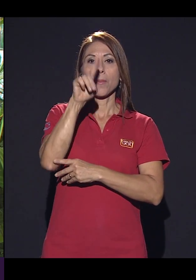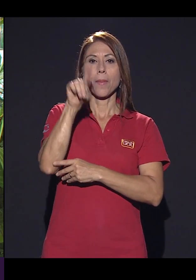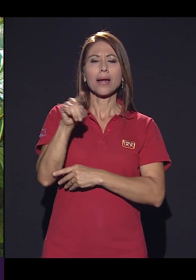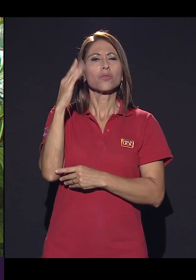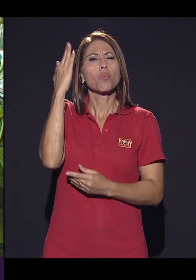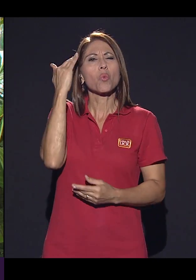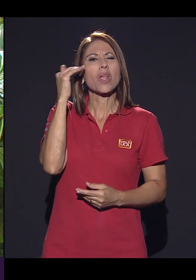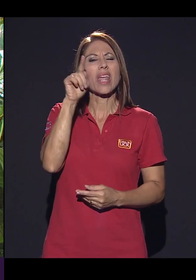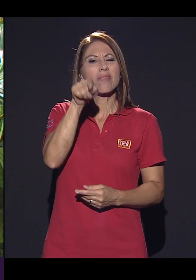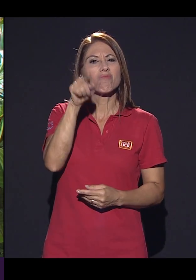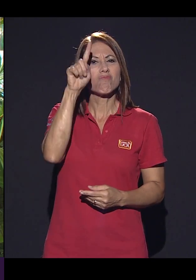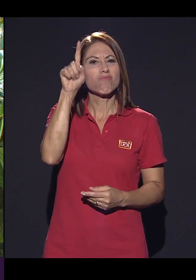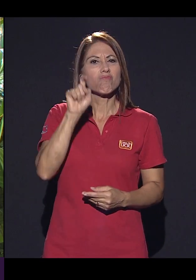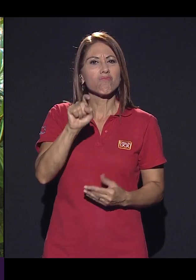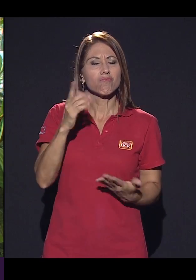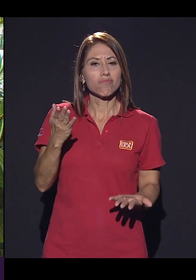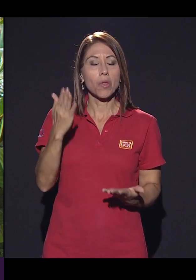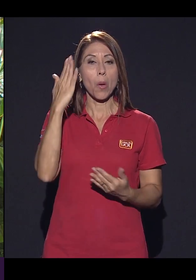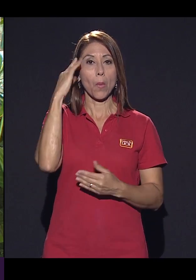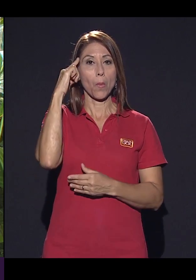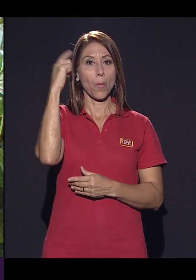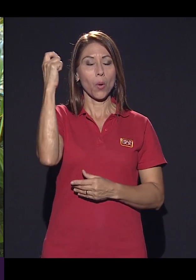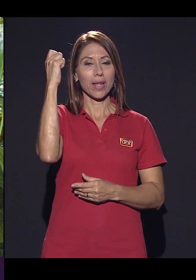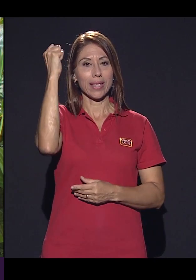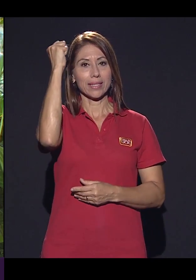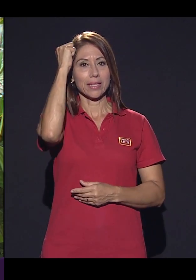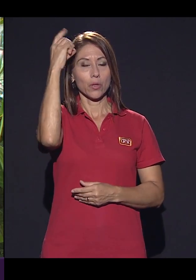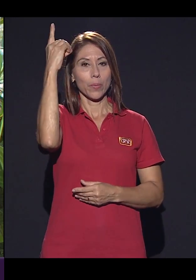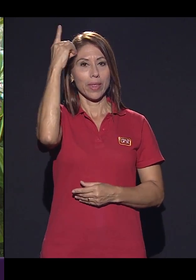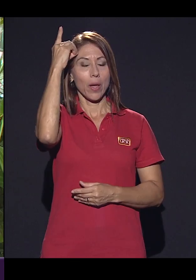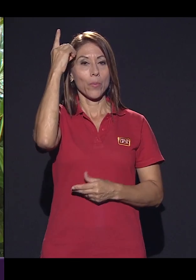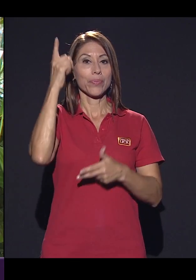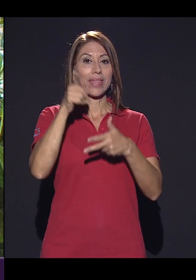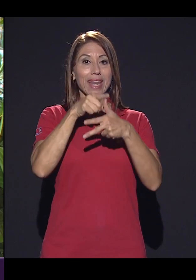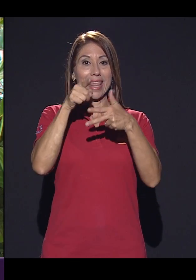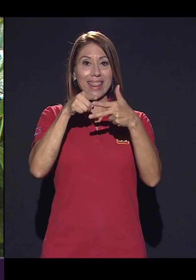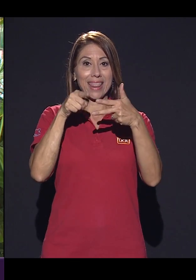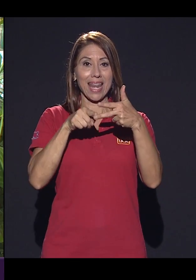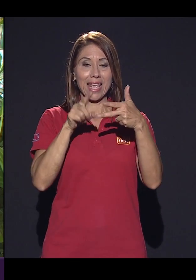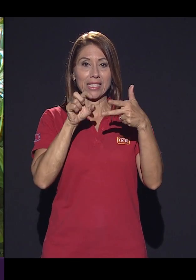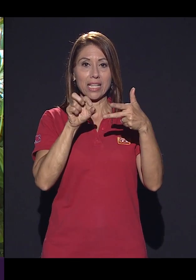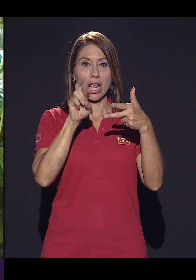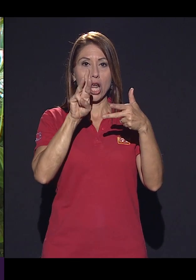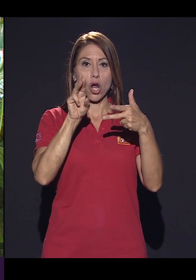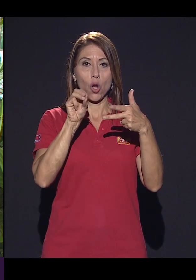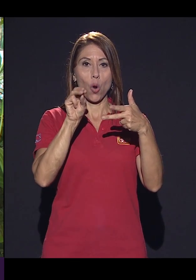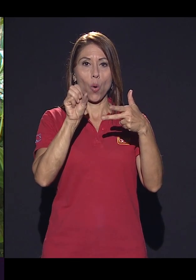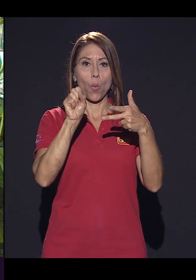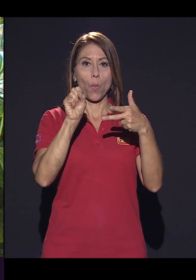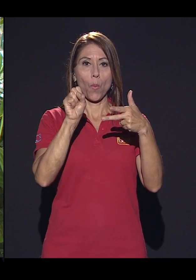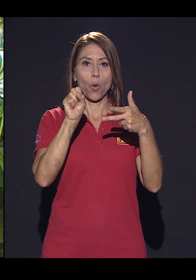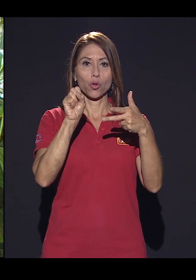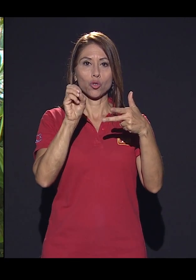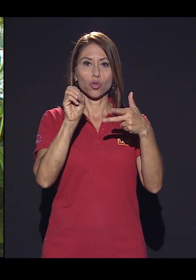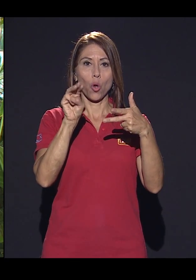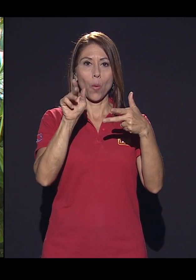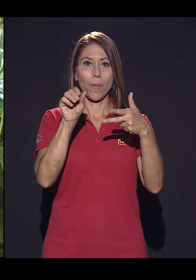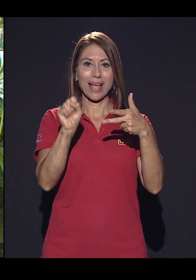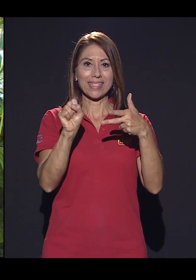marzo? Porque el síndrome de Down tiene 3 cromosomas en el par